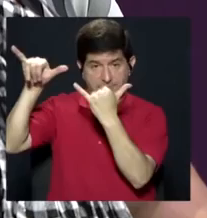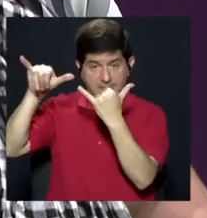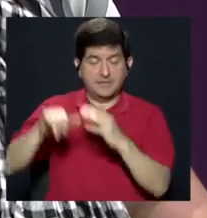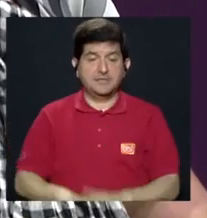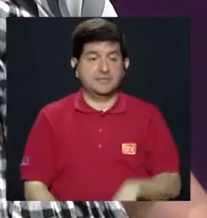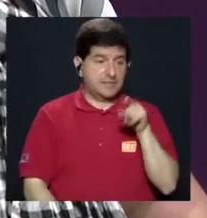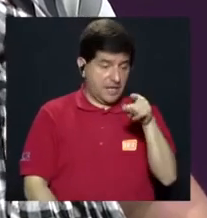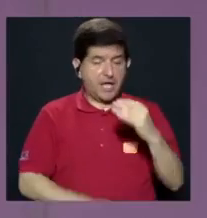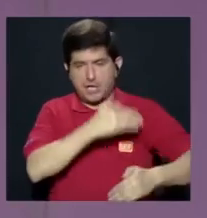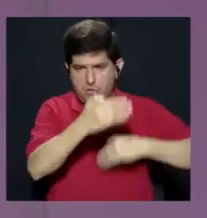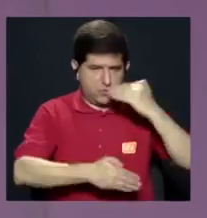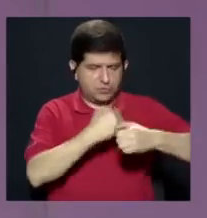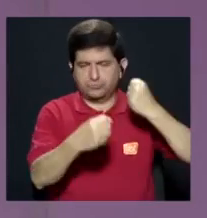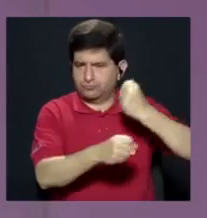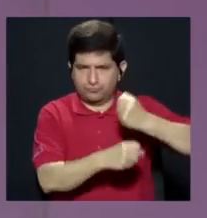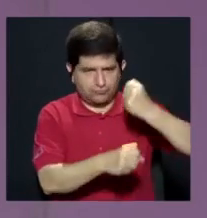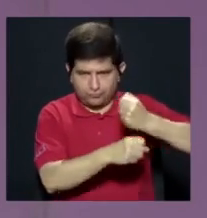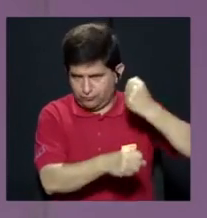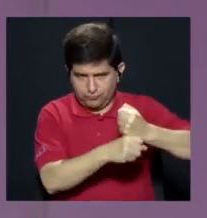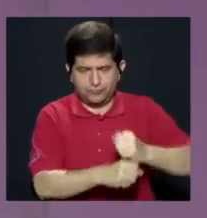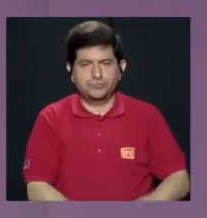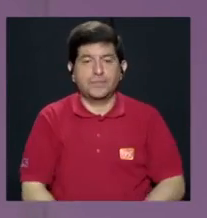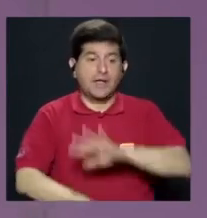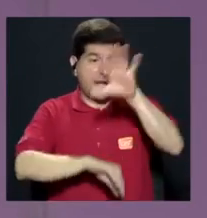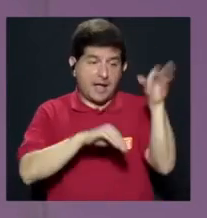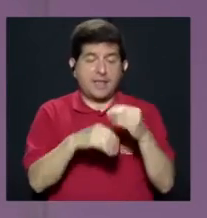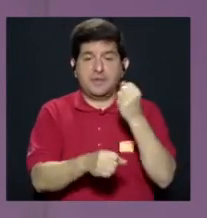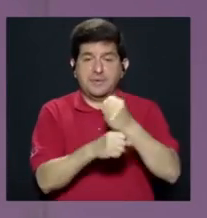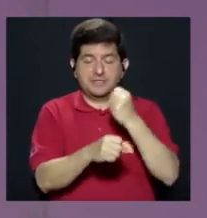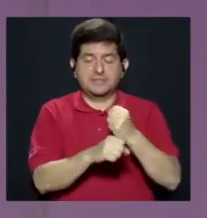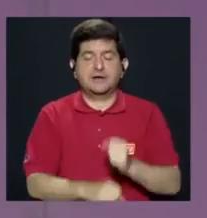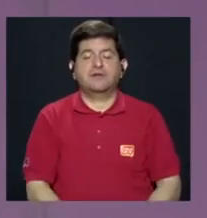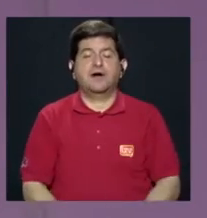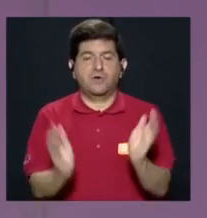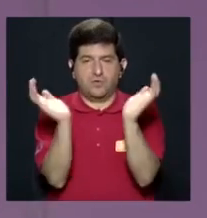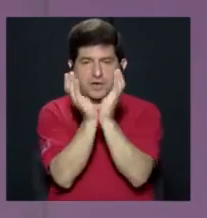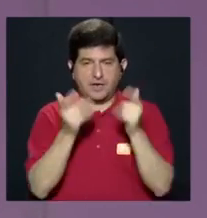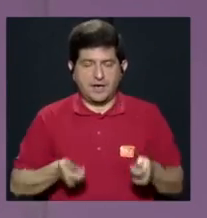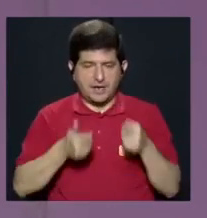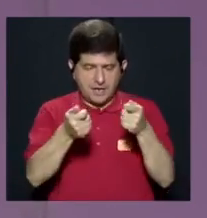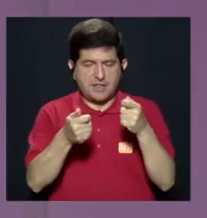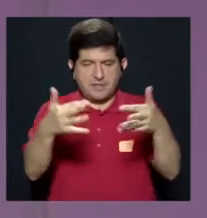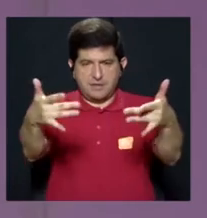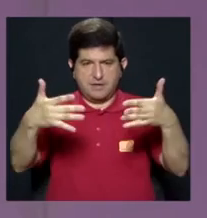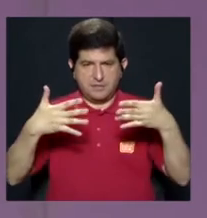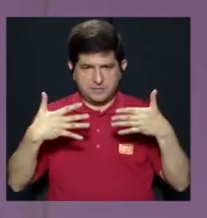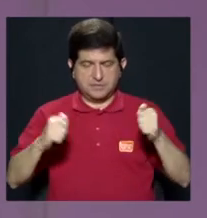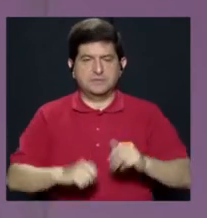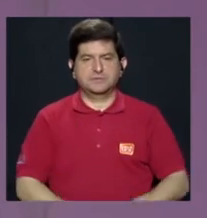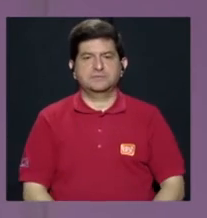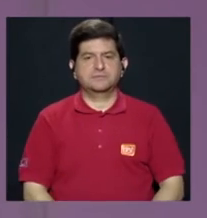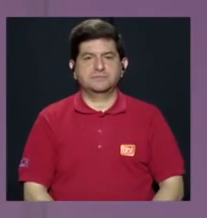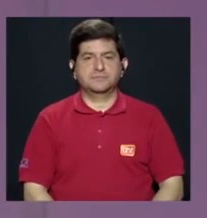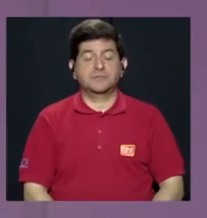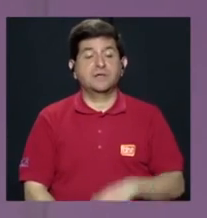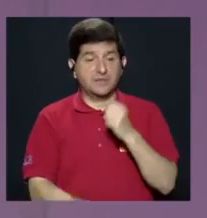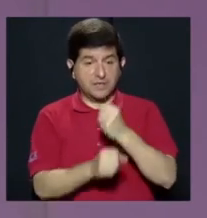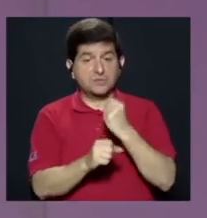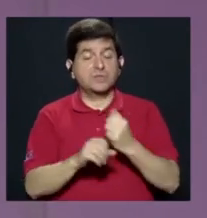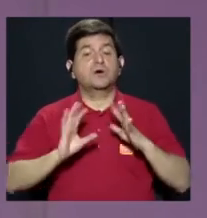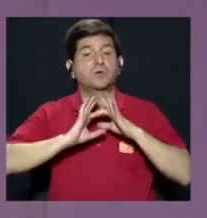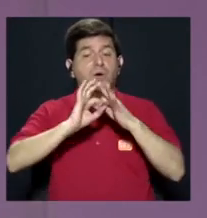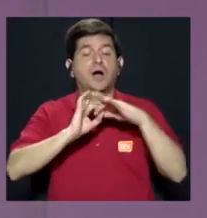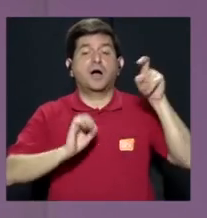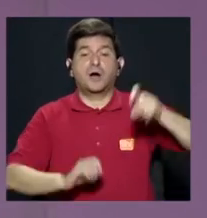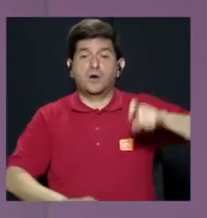es el que tiene que hacer todo este trabajo, más el trabajo que hace la caja para poder entregar los expedientes. O sea, es un trabajo en conjunto